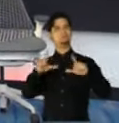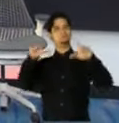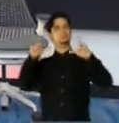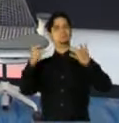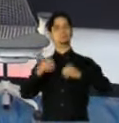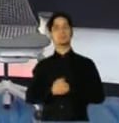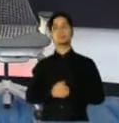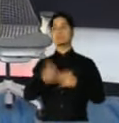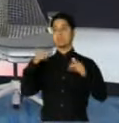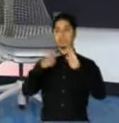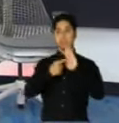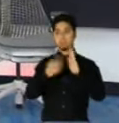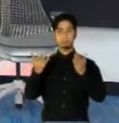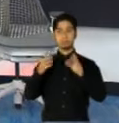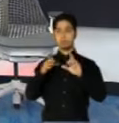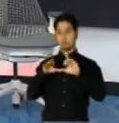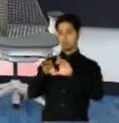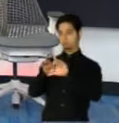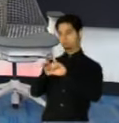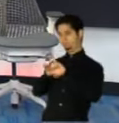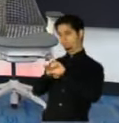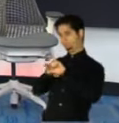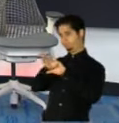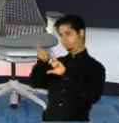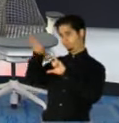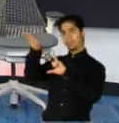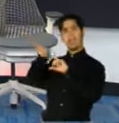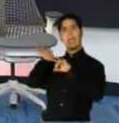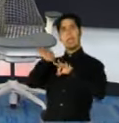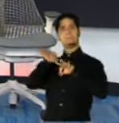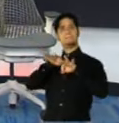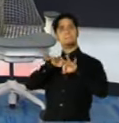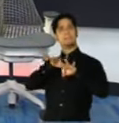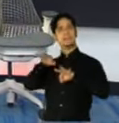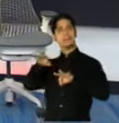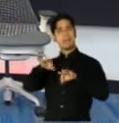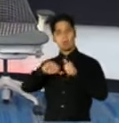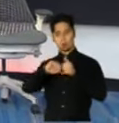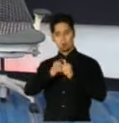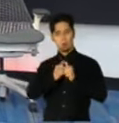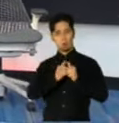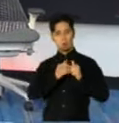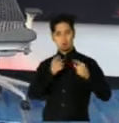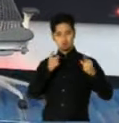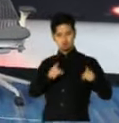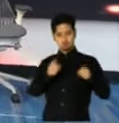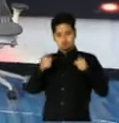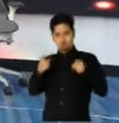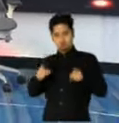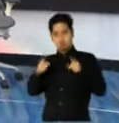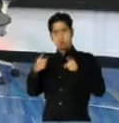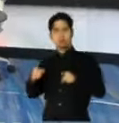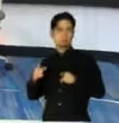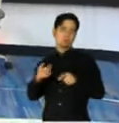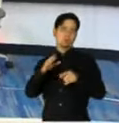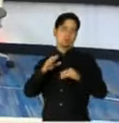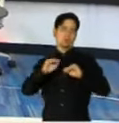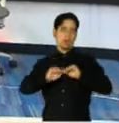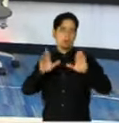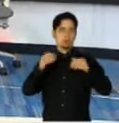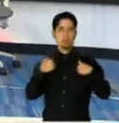es una curva que está proyectando hacia dónde va la epidemia, ¿verdad? A base de los datos que tenemos, que con las limitaciones que tenemos, ¿verdad?